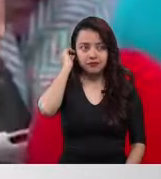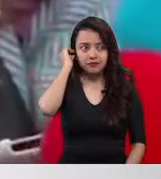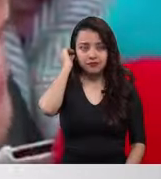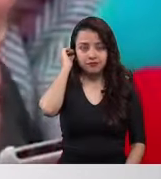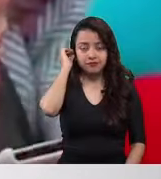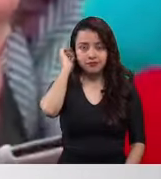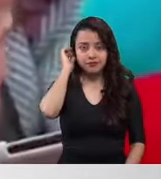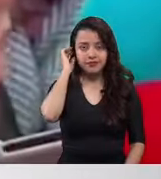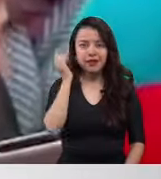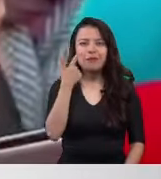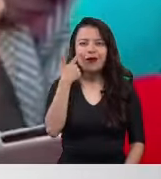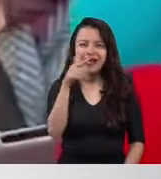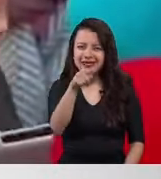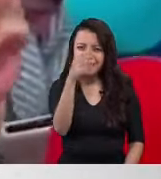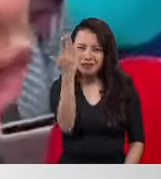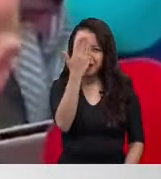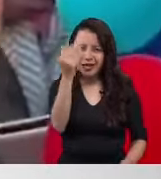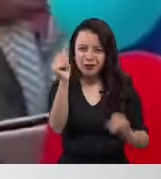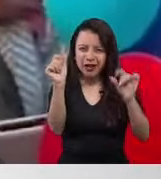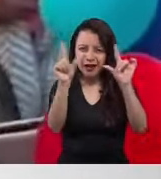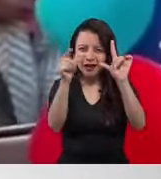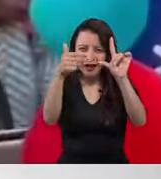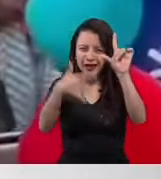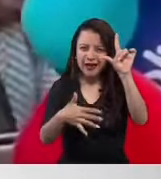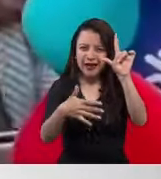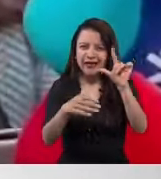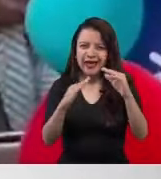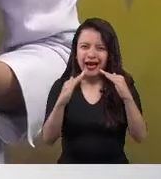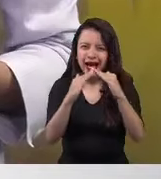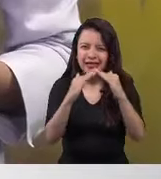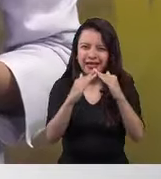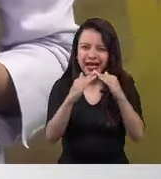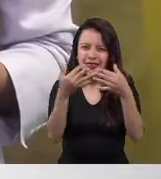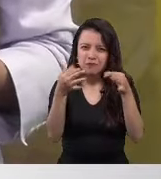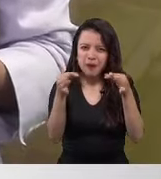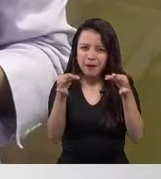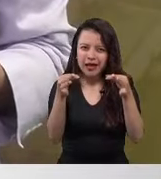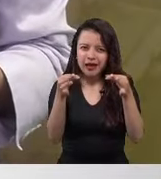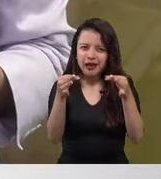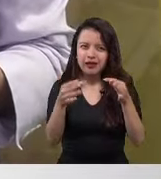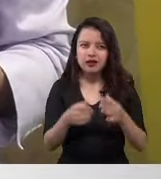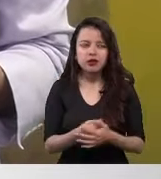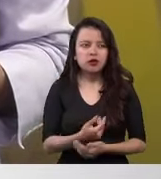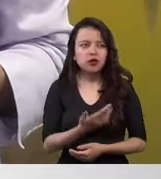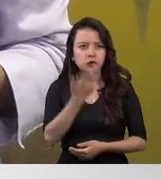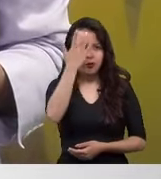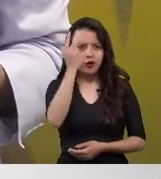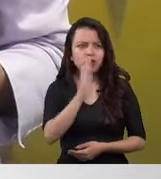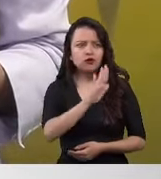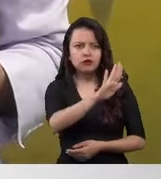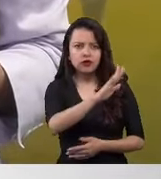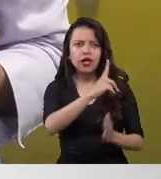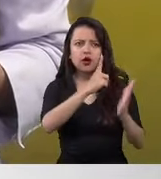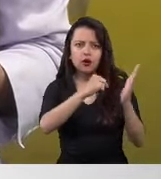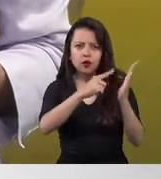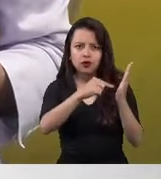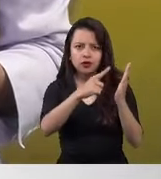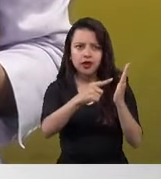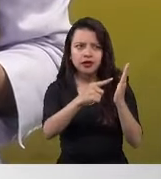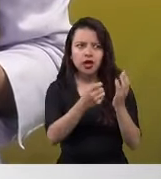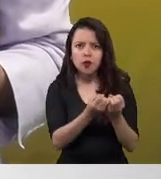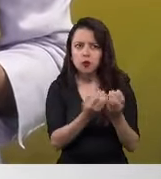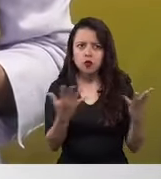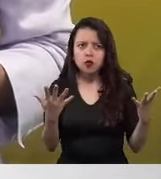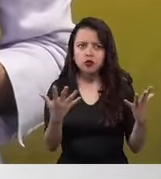papel. Eso es una máquina de hacer plata, chiquipún, chiquipún, chiquipún. Porque usted contrata miles de horas de maquinaria amarilla sin una